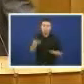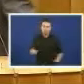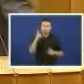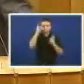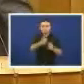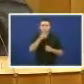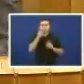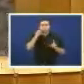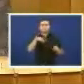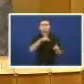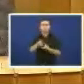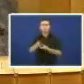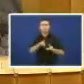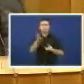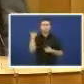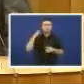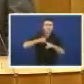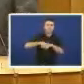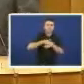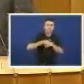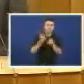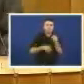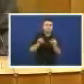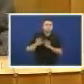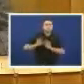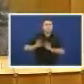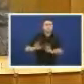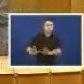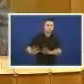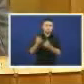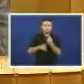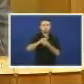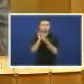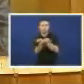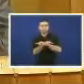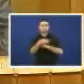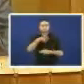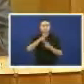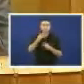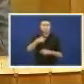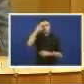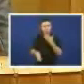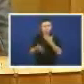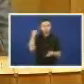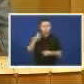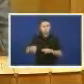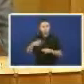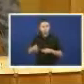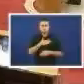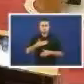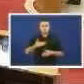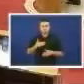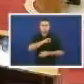abandono de terra sufrido durante os gobernos anteriores valentía política valentía política sí para por